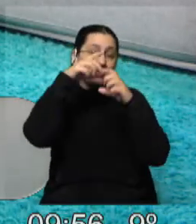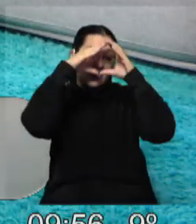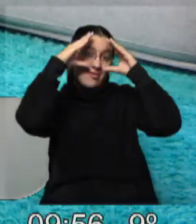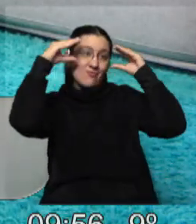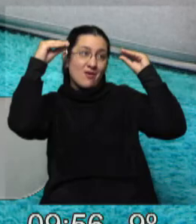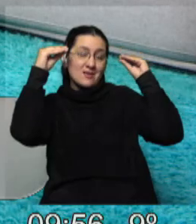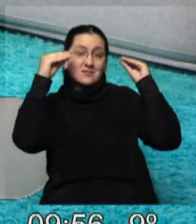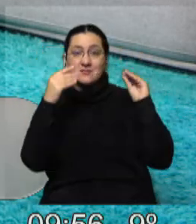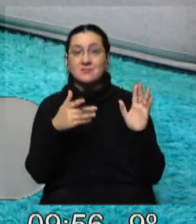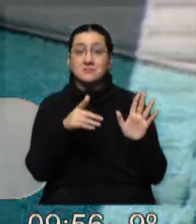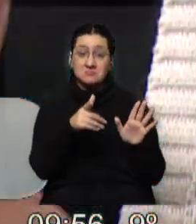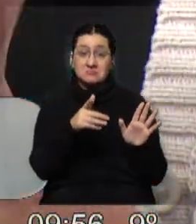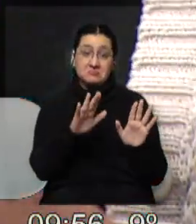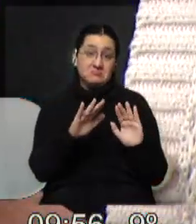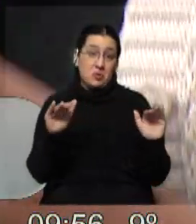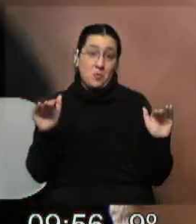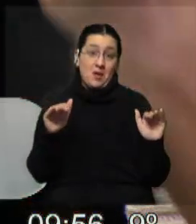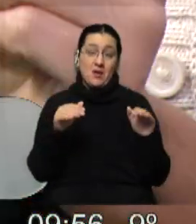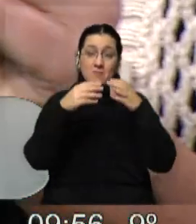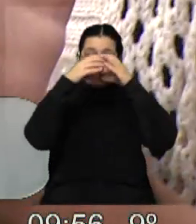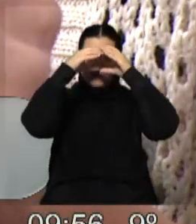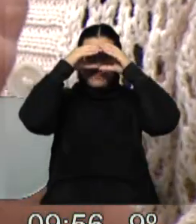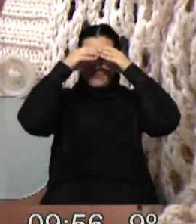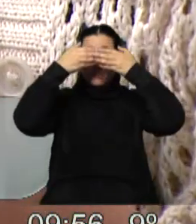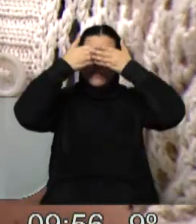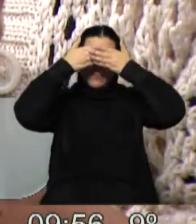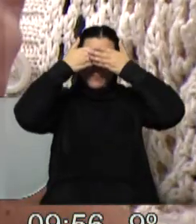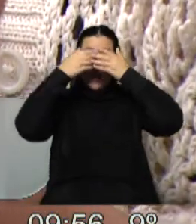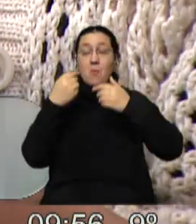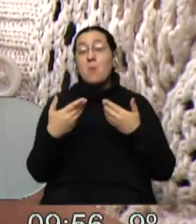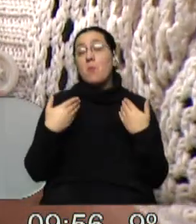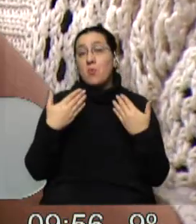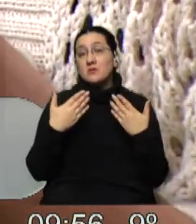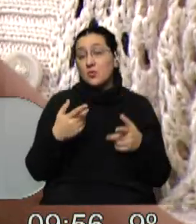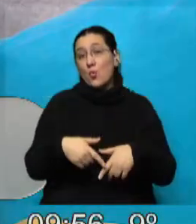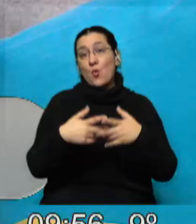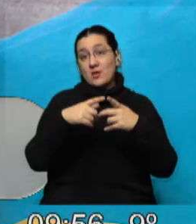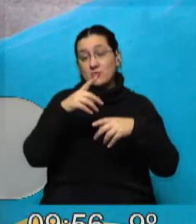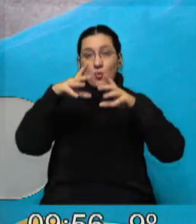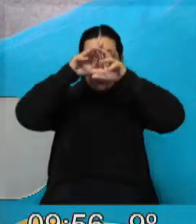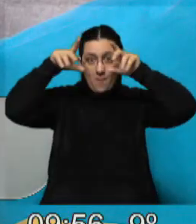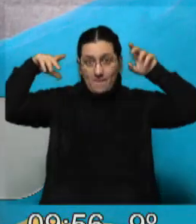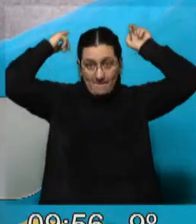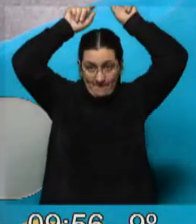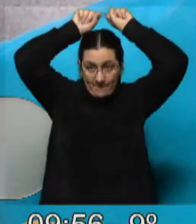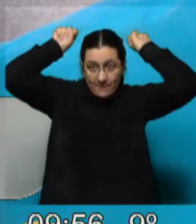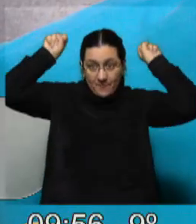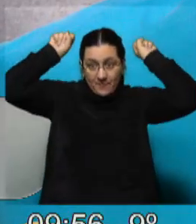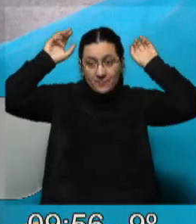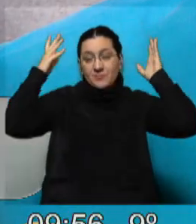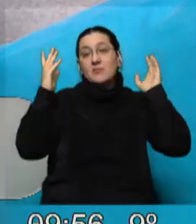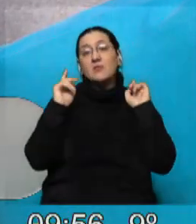es sencillo, ¿está? La idea puede ser con cualquier cosa, que nos tapemos los ojos. La idea es potenciar